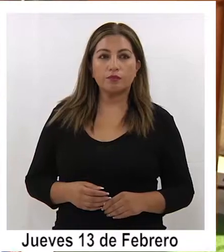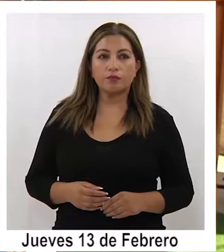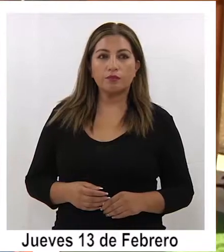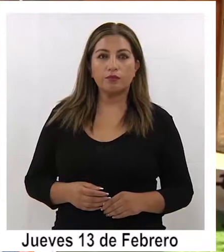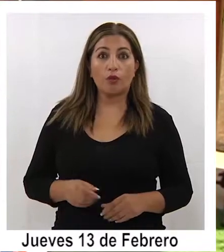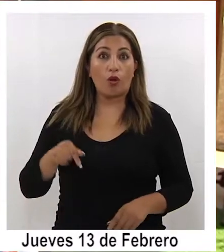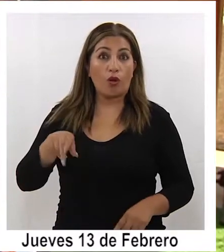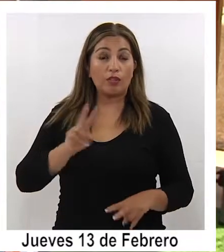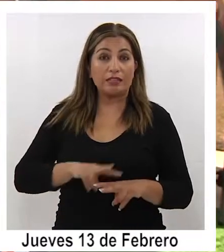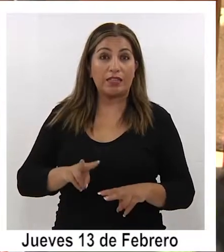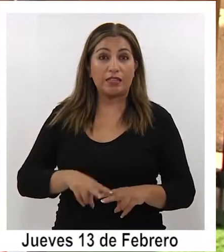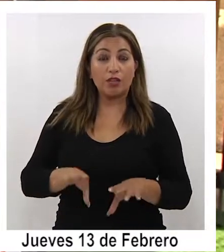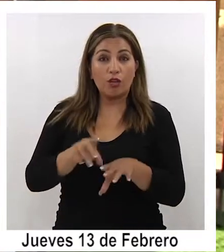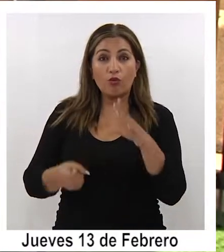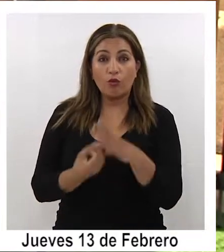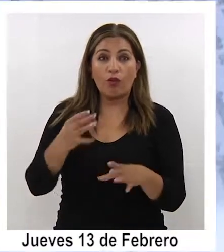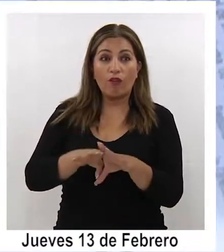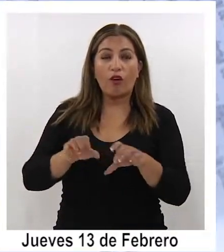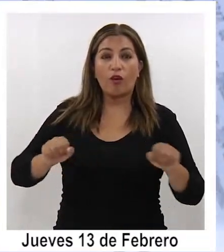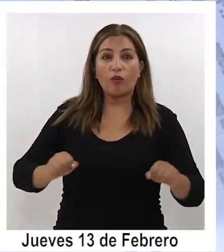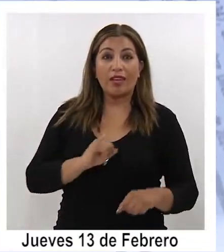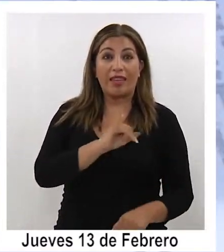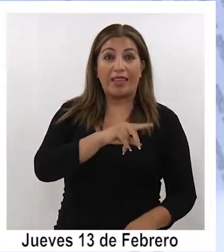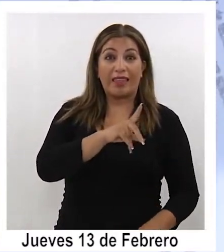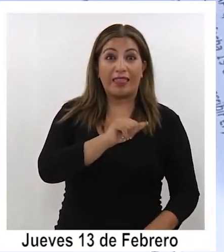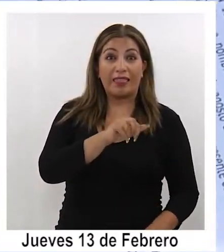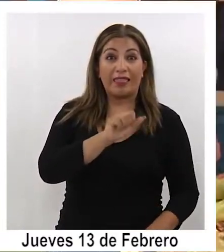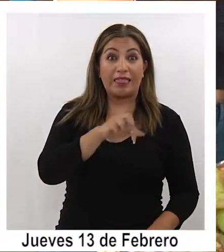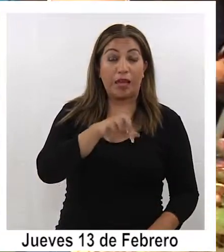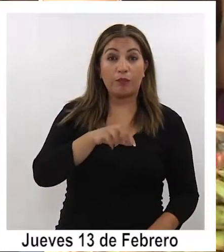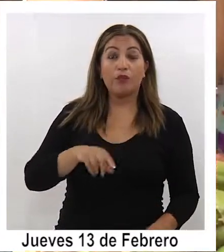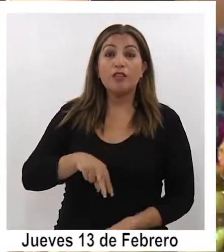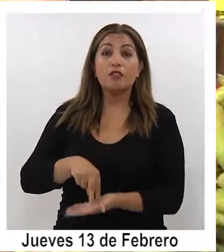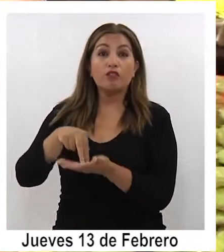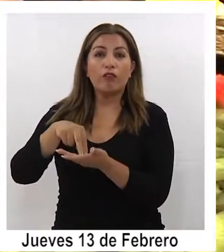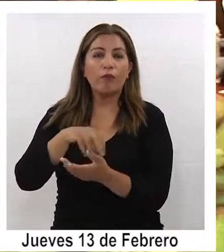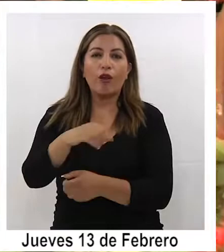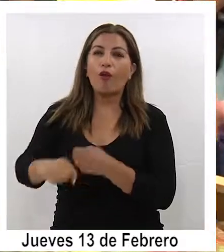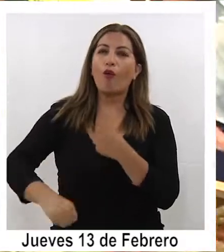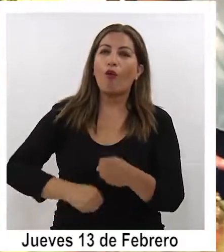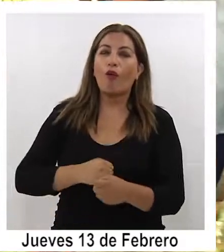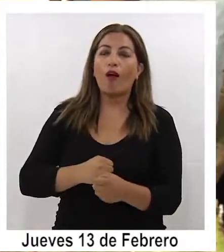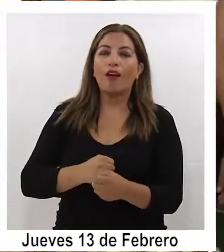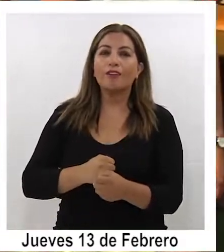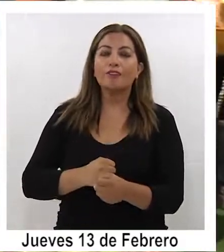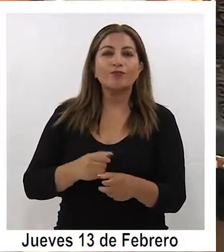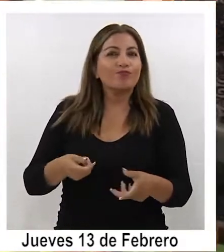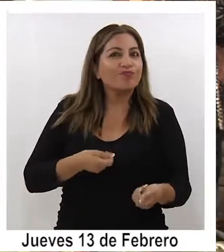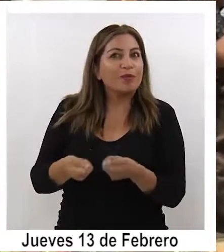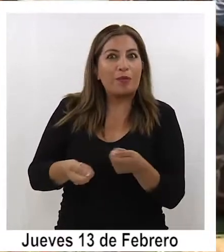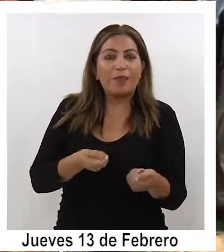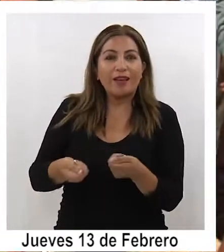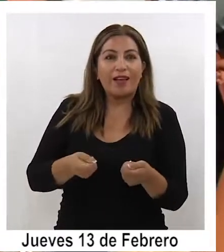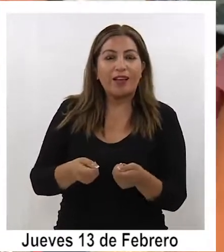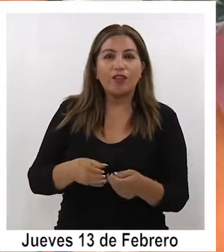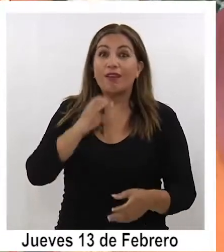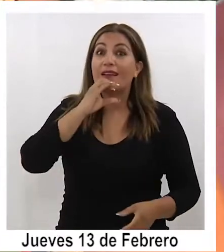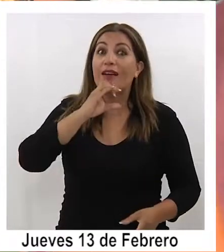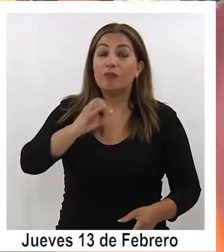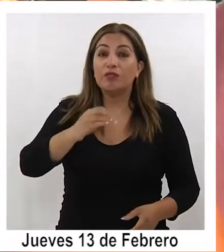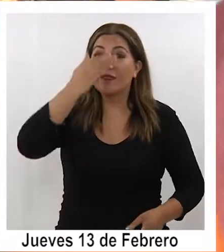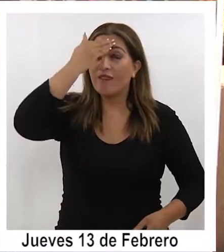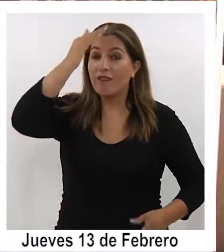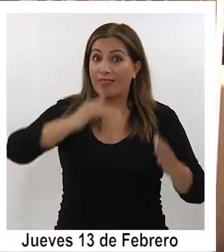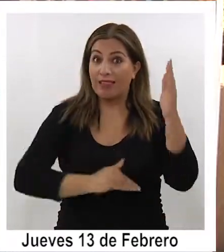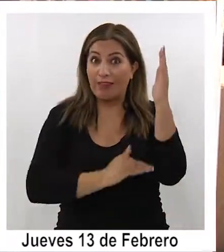Hoy se renovó el convenio entre INDAP y SOFRI para que durante todo el año el mercado campesino ocupe un espacio frente al